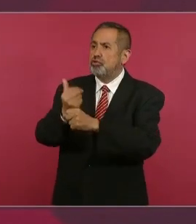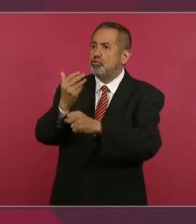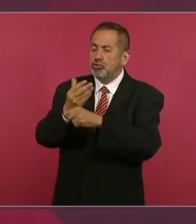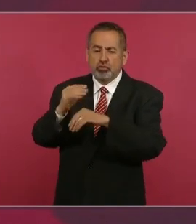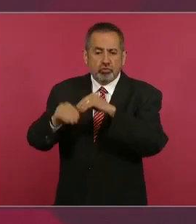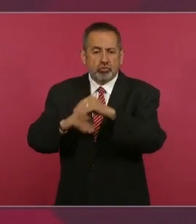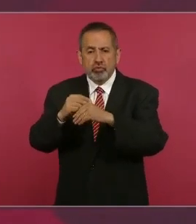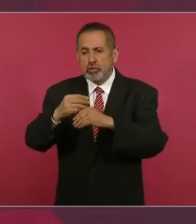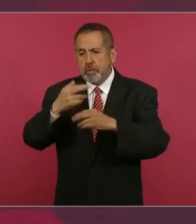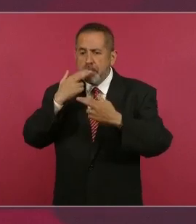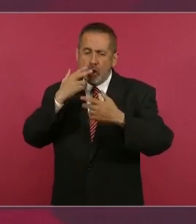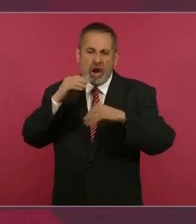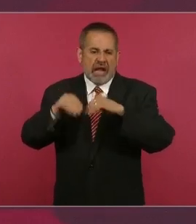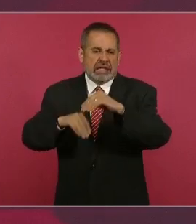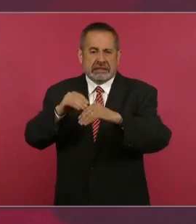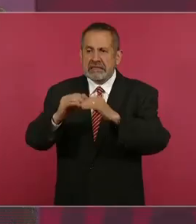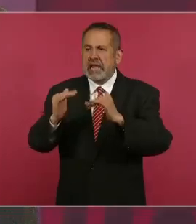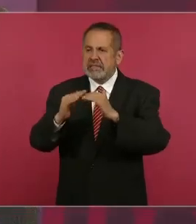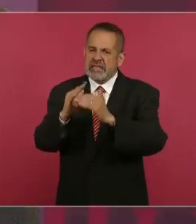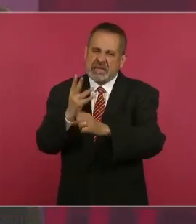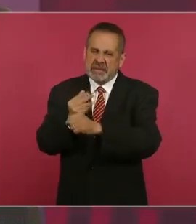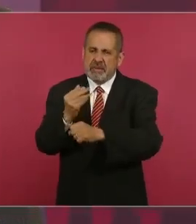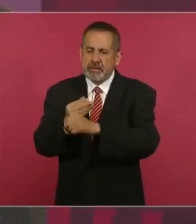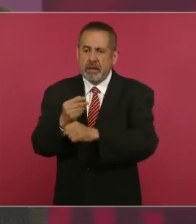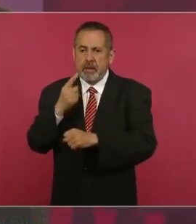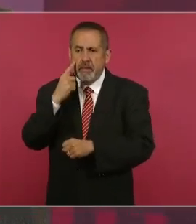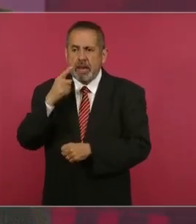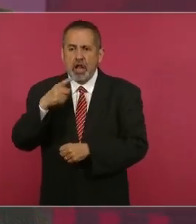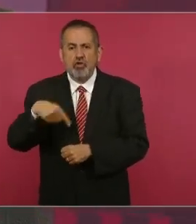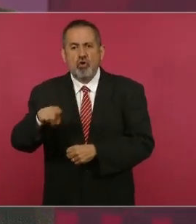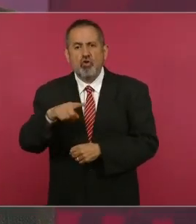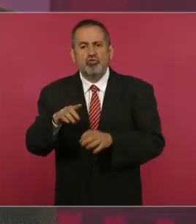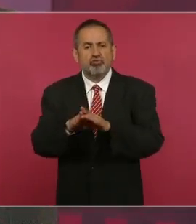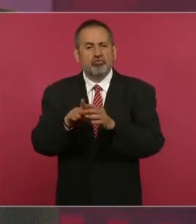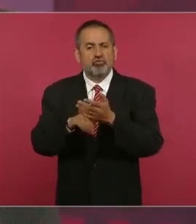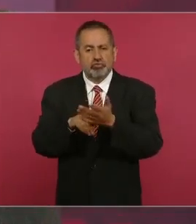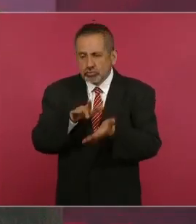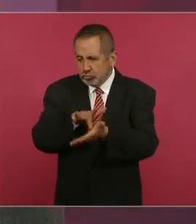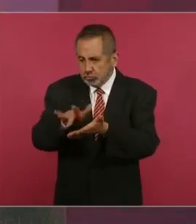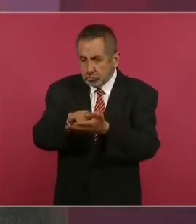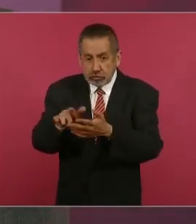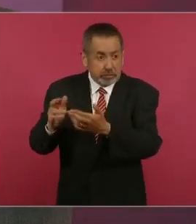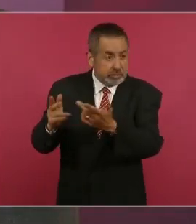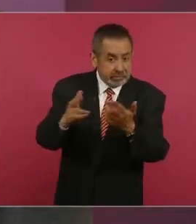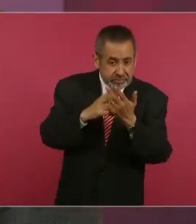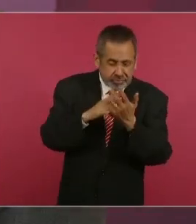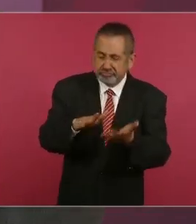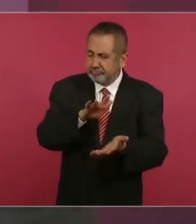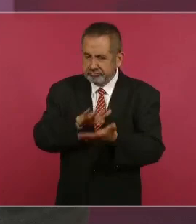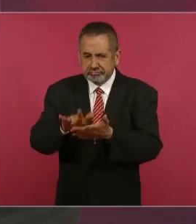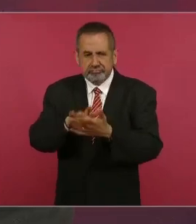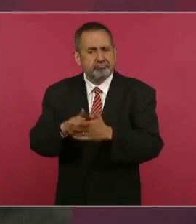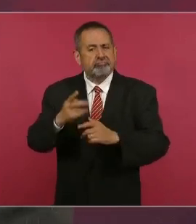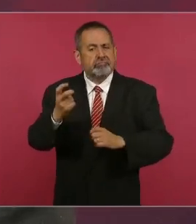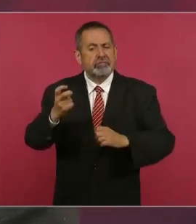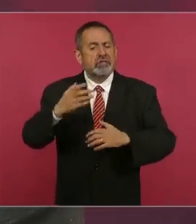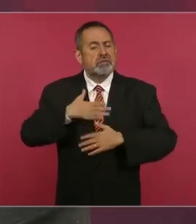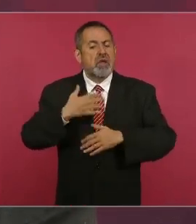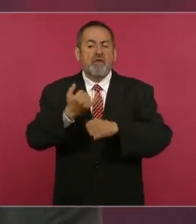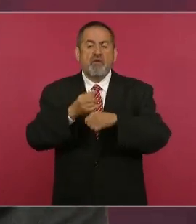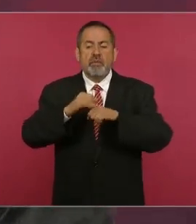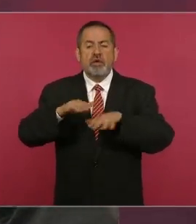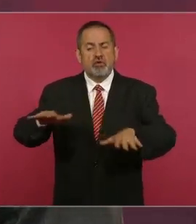y mejoramiento de vivienda a todos los afectados. Esa es la